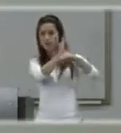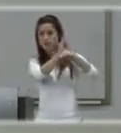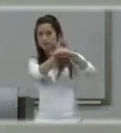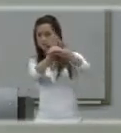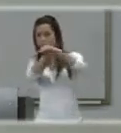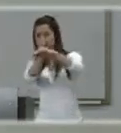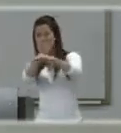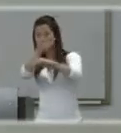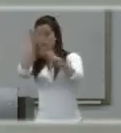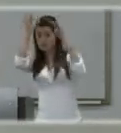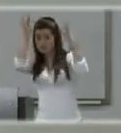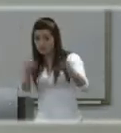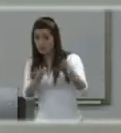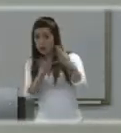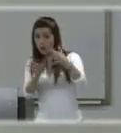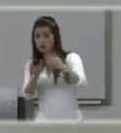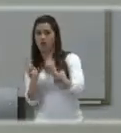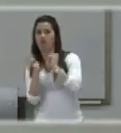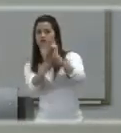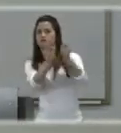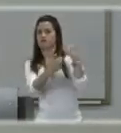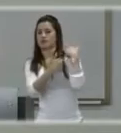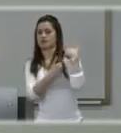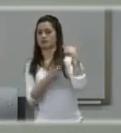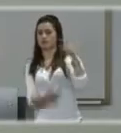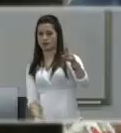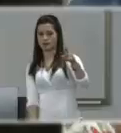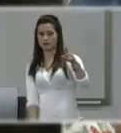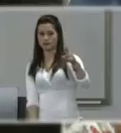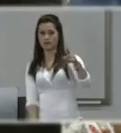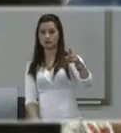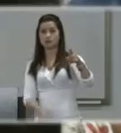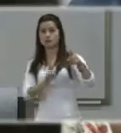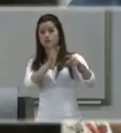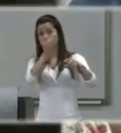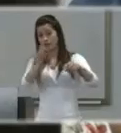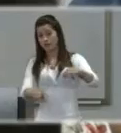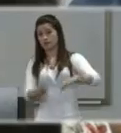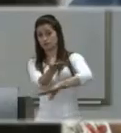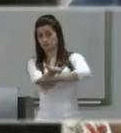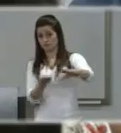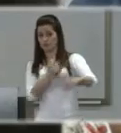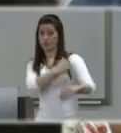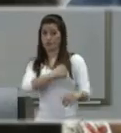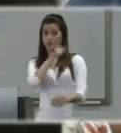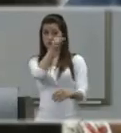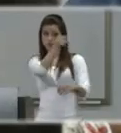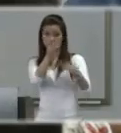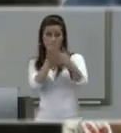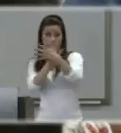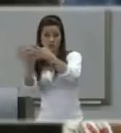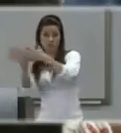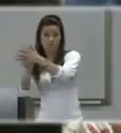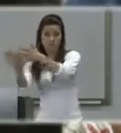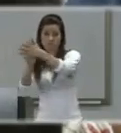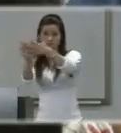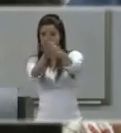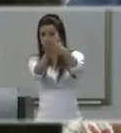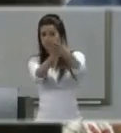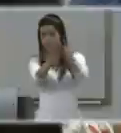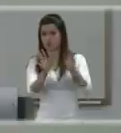educación, ¿sí? A ellas se les puede hacer exigible que dicten, den información basada en la evidencia